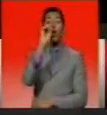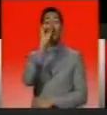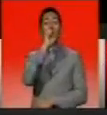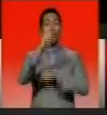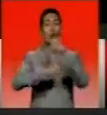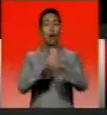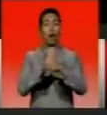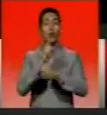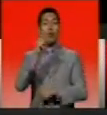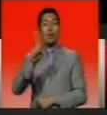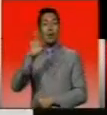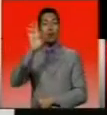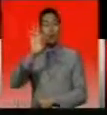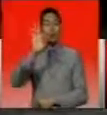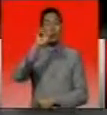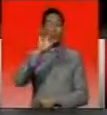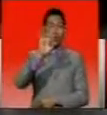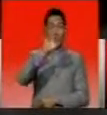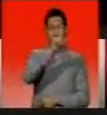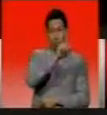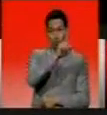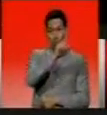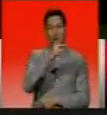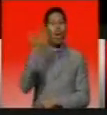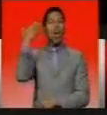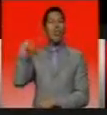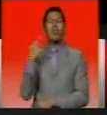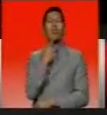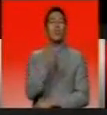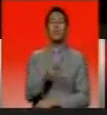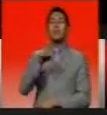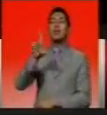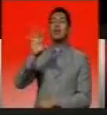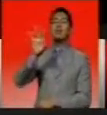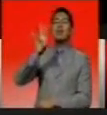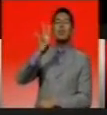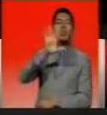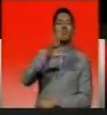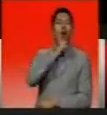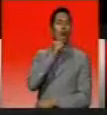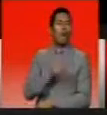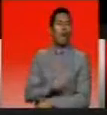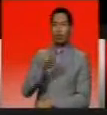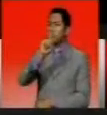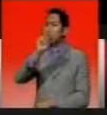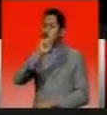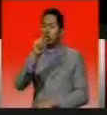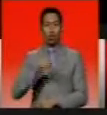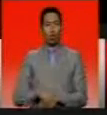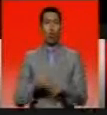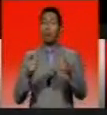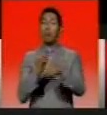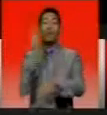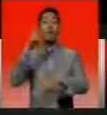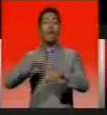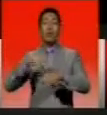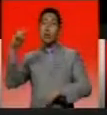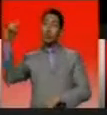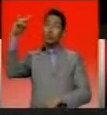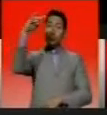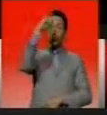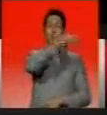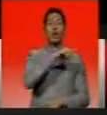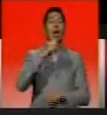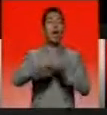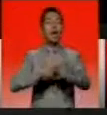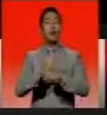en 1975, como se ha dicho en algunos medios. El primer vuelo data de 1992 y operó durante